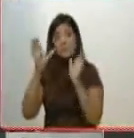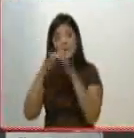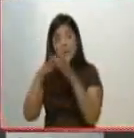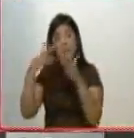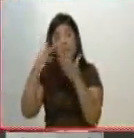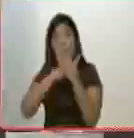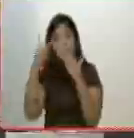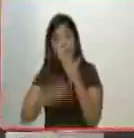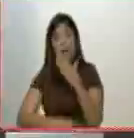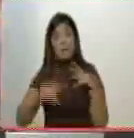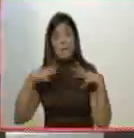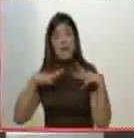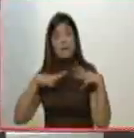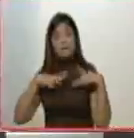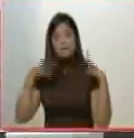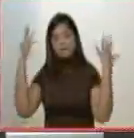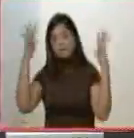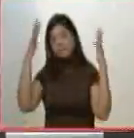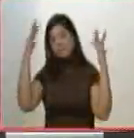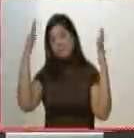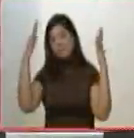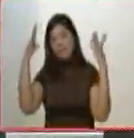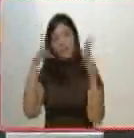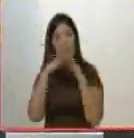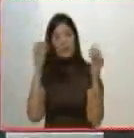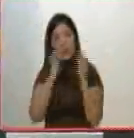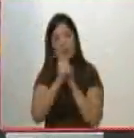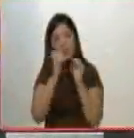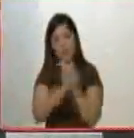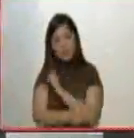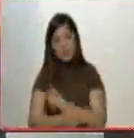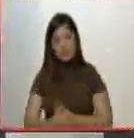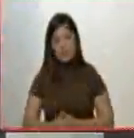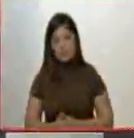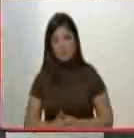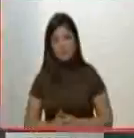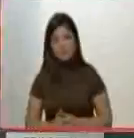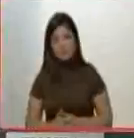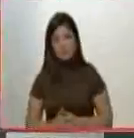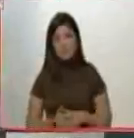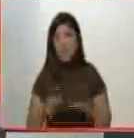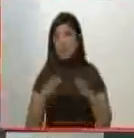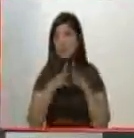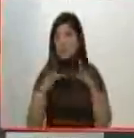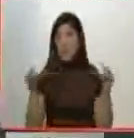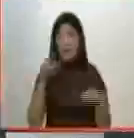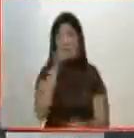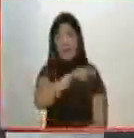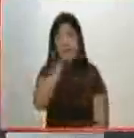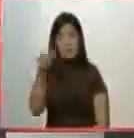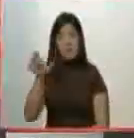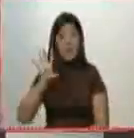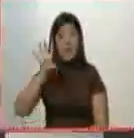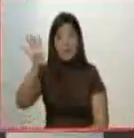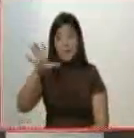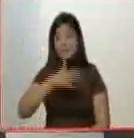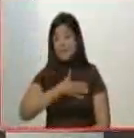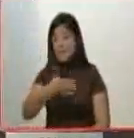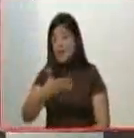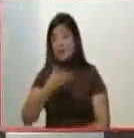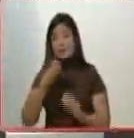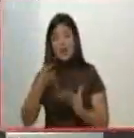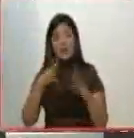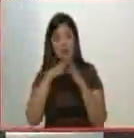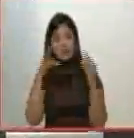nuestra generación de oro. Fuerte aplauso, por favor, para nuestros atletas, los y las heroínas de la patria que lo dieron toro en